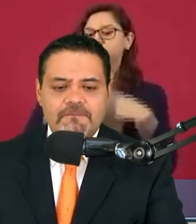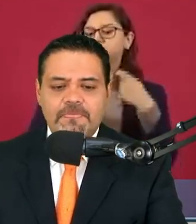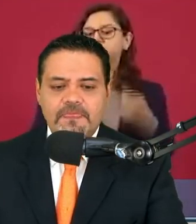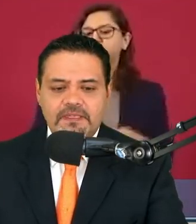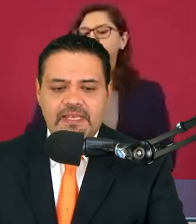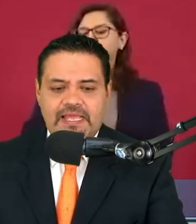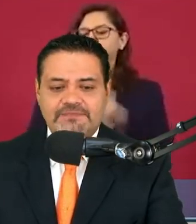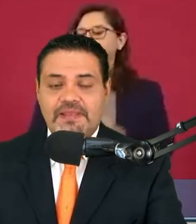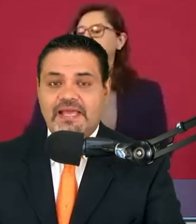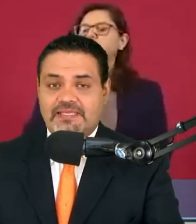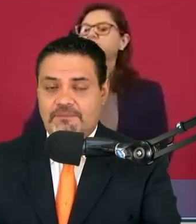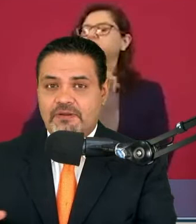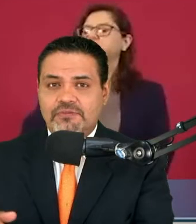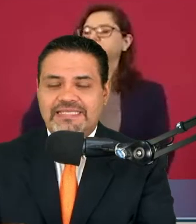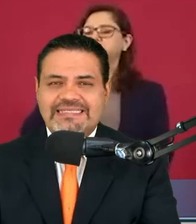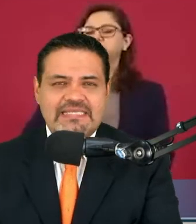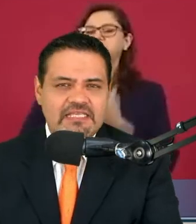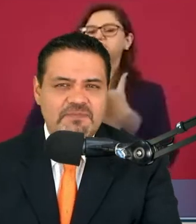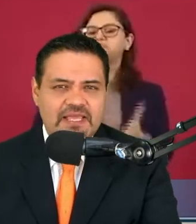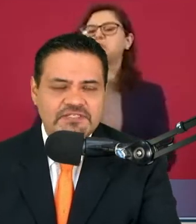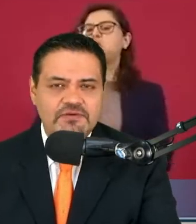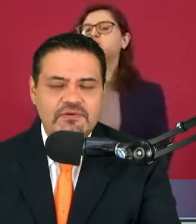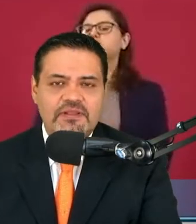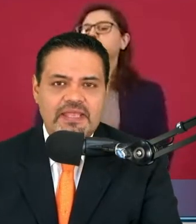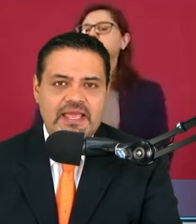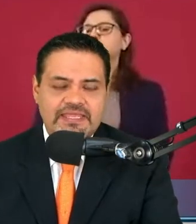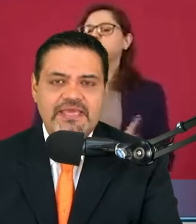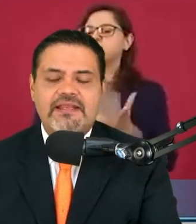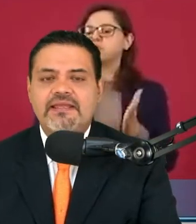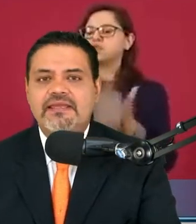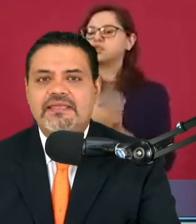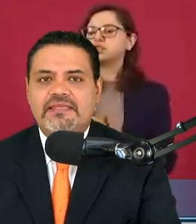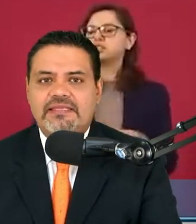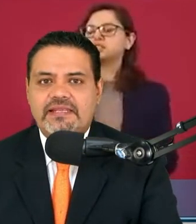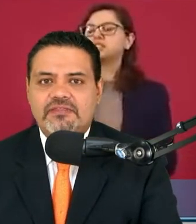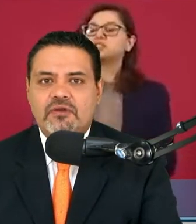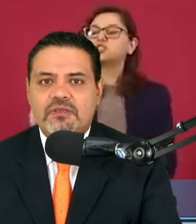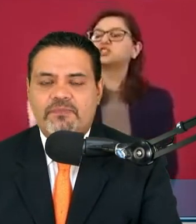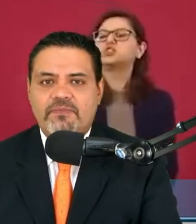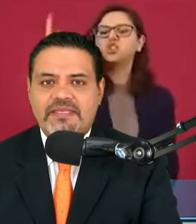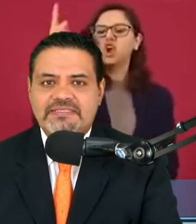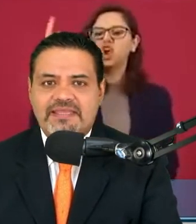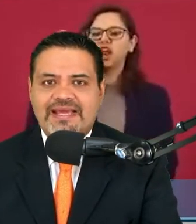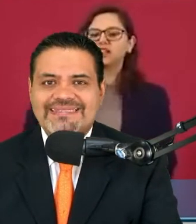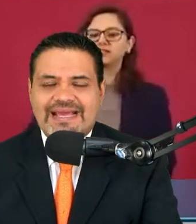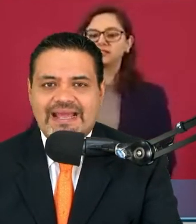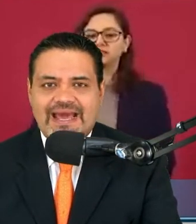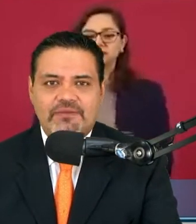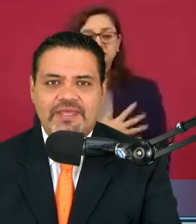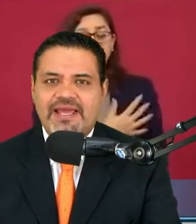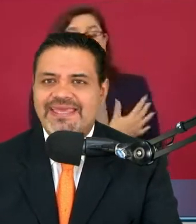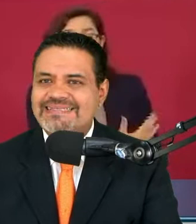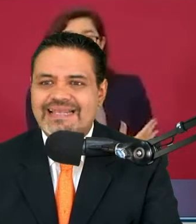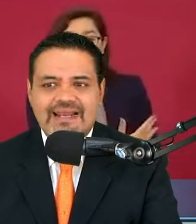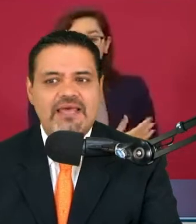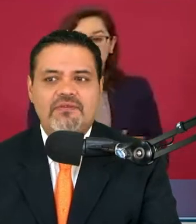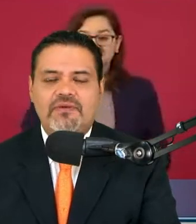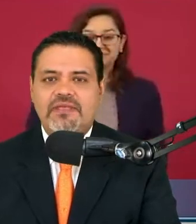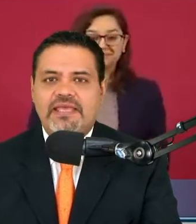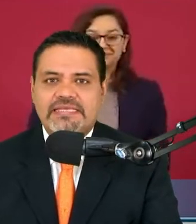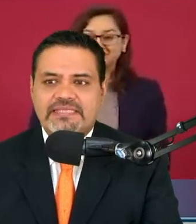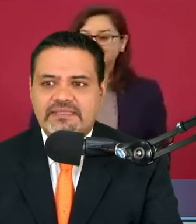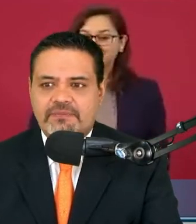aquí, la pregunta es si la explicación de ayer del director de Pemex deja zanjado, deja ya